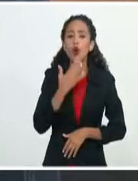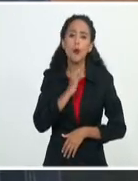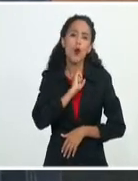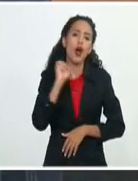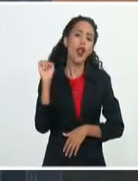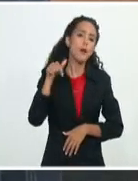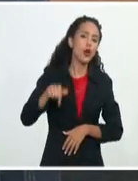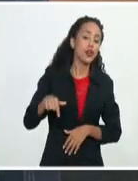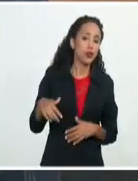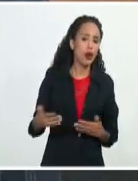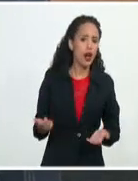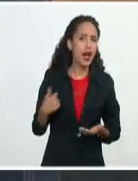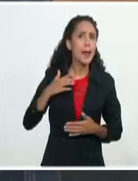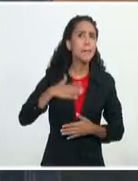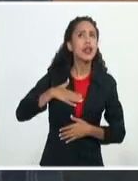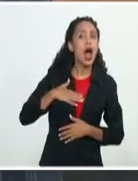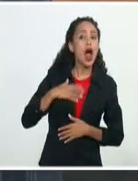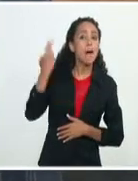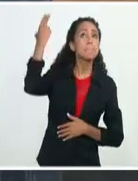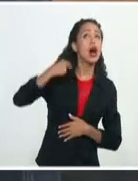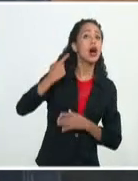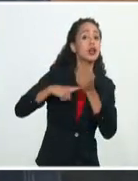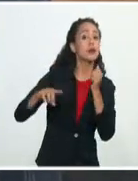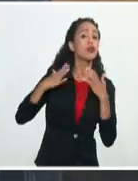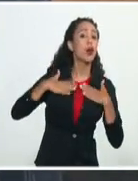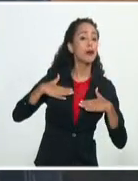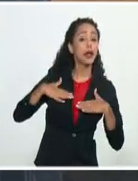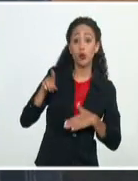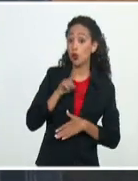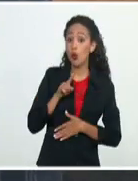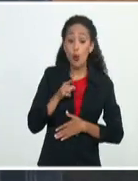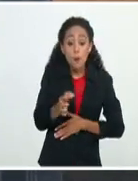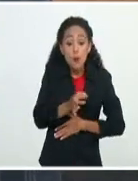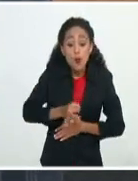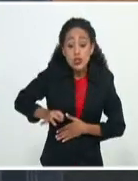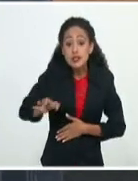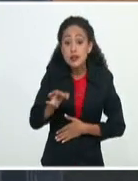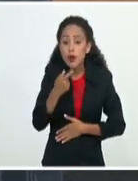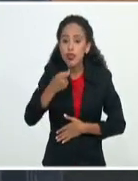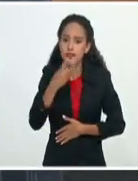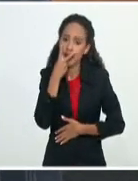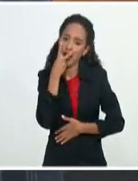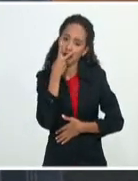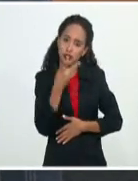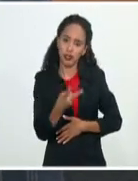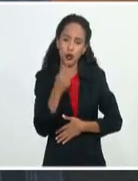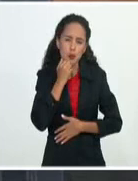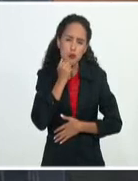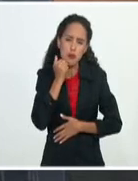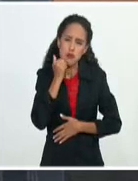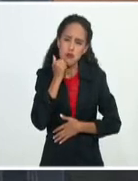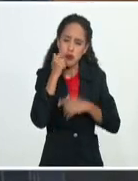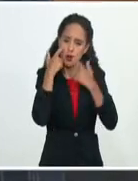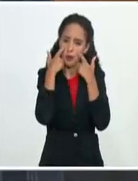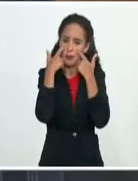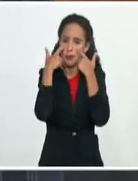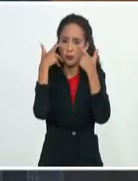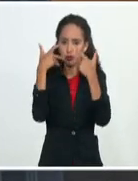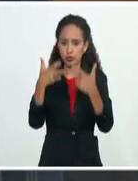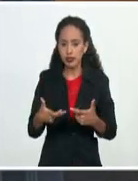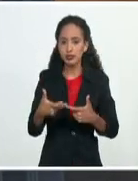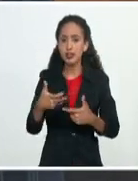lo que se dice desde la provincia y mucho menos desde la nación. Lo más importante, el tiempo más importante que